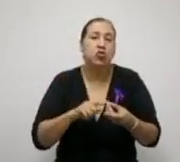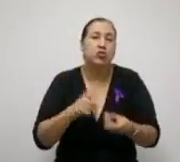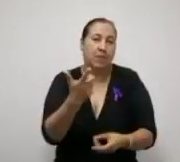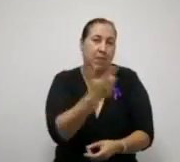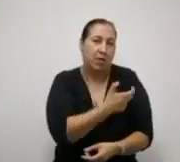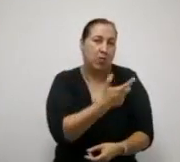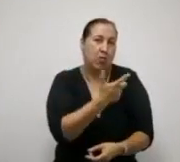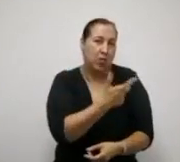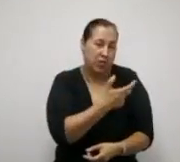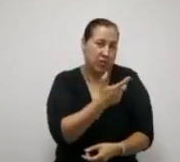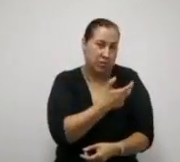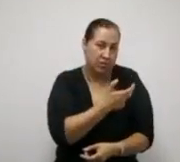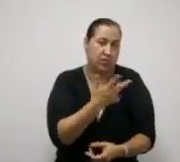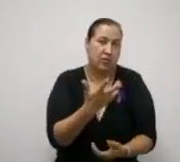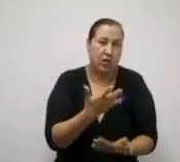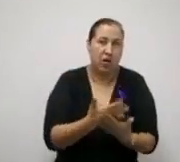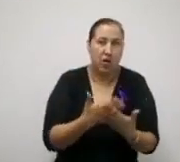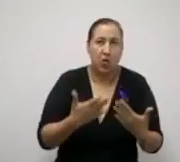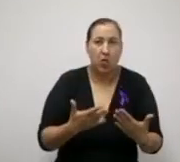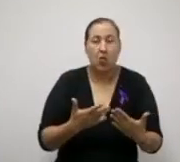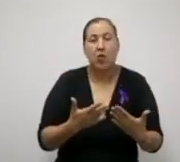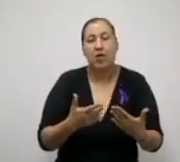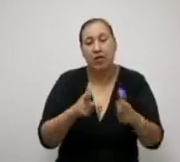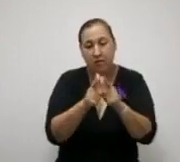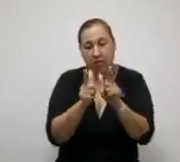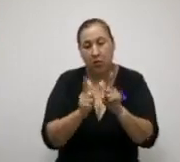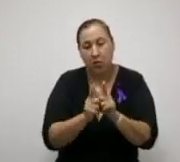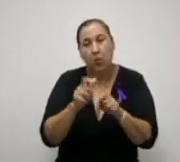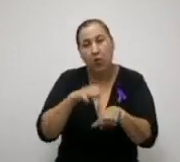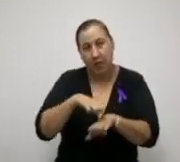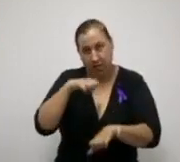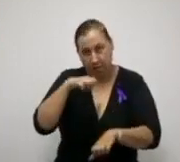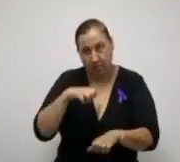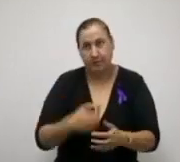este biológico, en específico en este grupo etario.